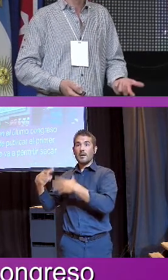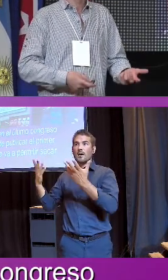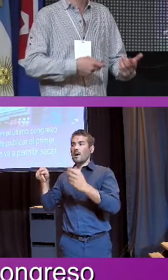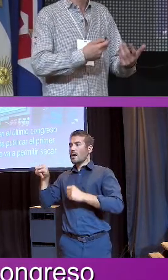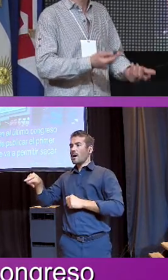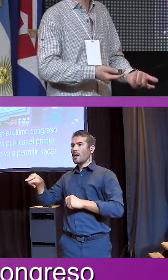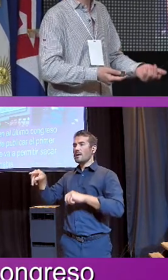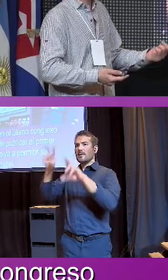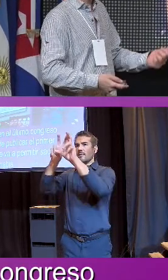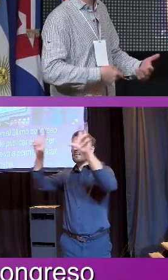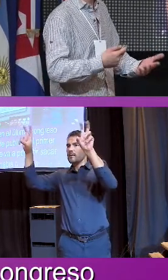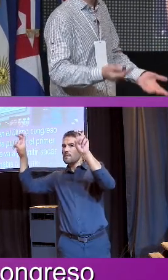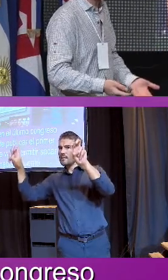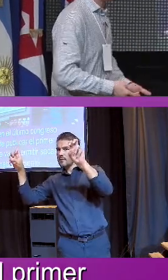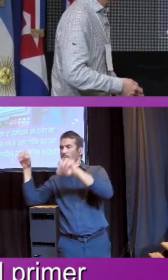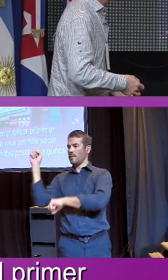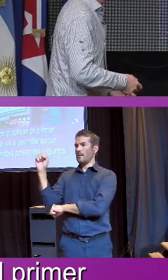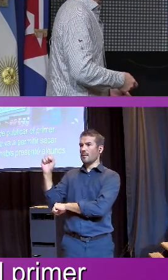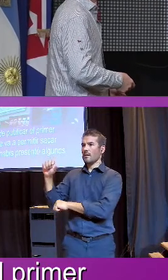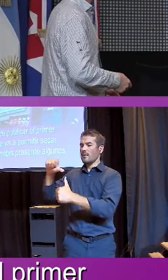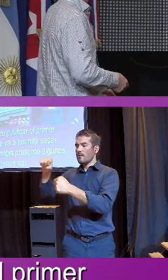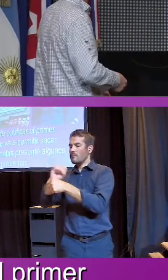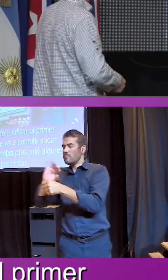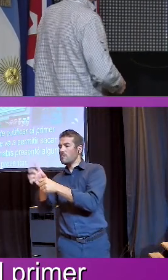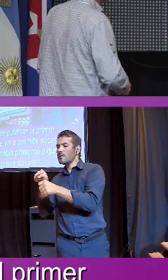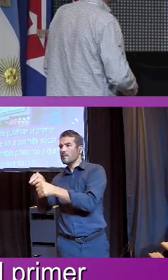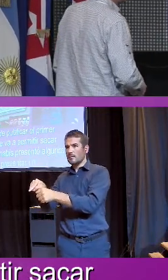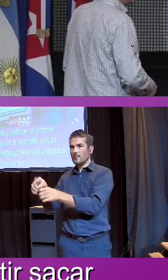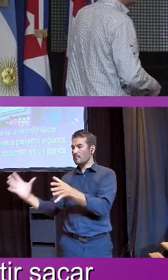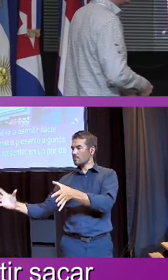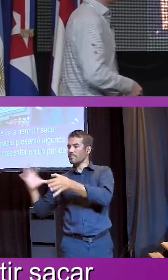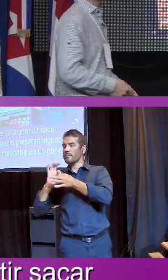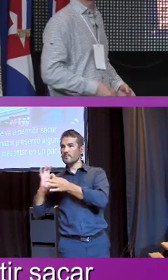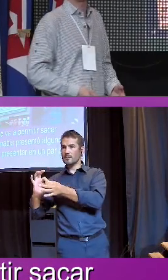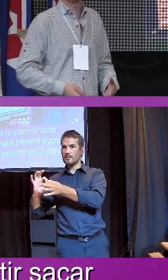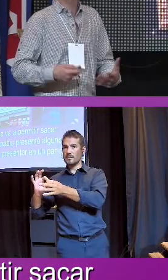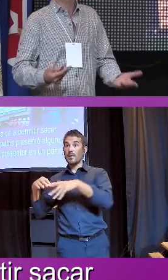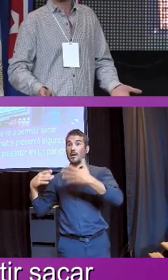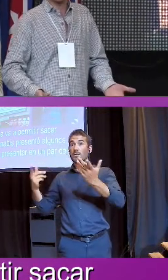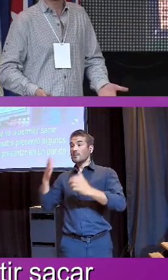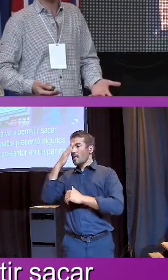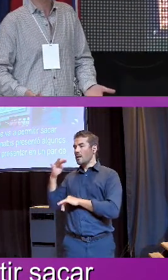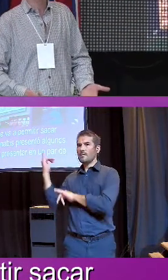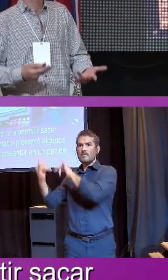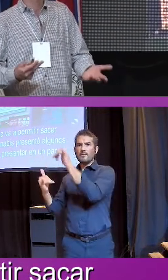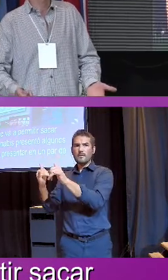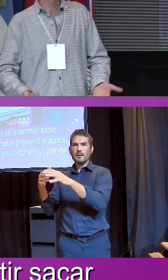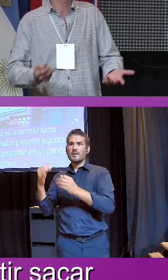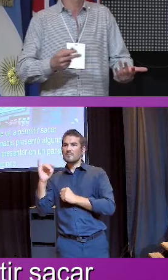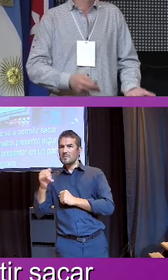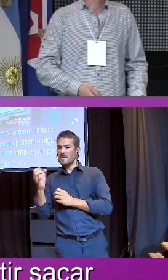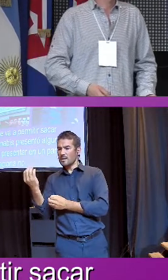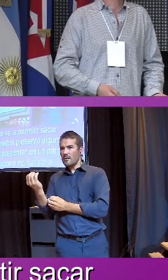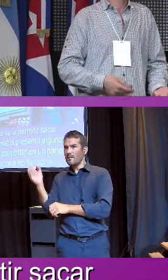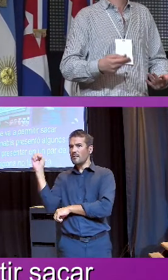y cannabis. Presentó algunos resultados preliminares que le voy a presentar en un par de minutos. ¿Sí? De finalmente qué pasa, ¿funciona? ¿No